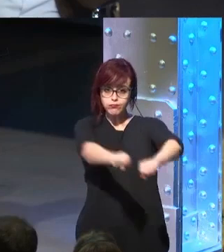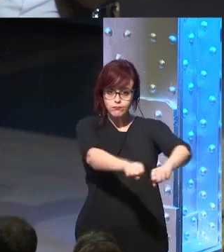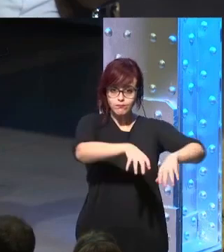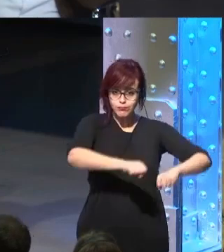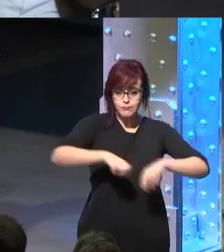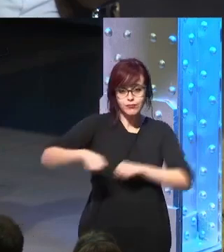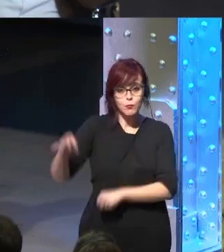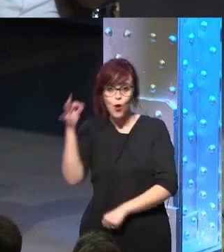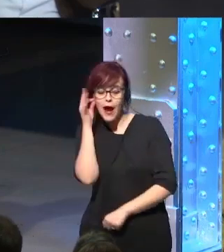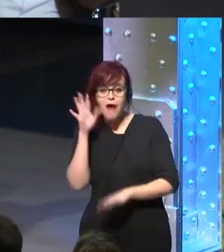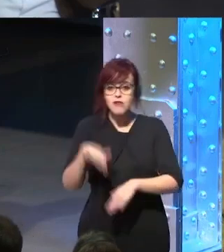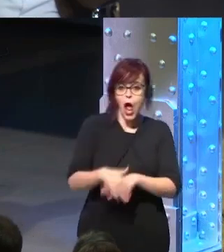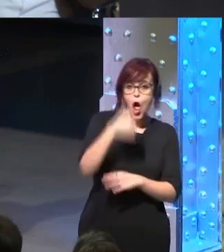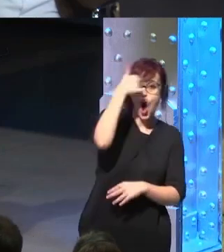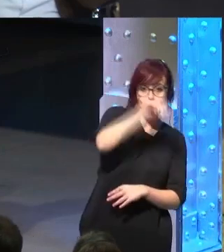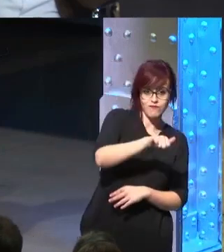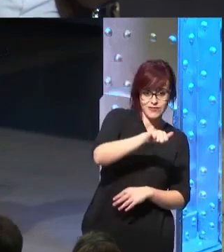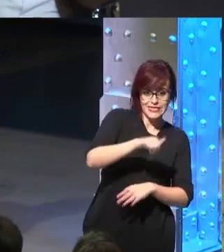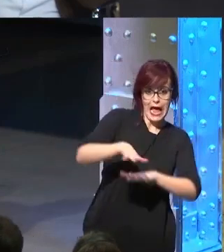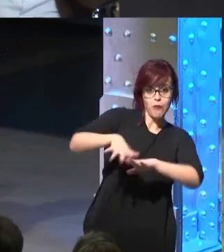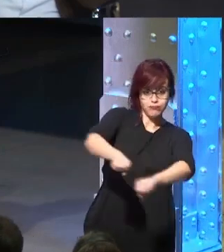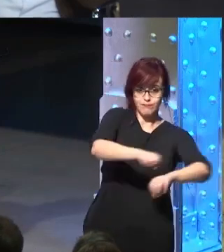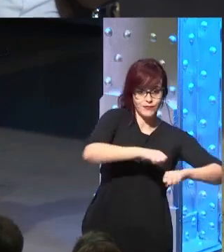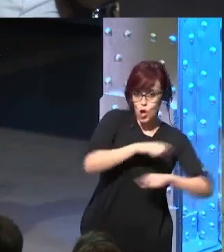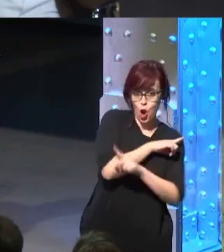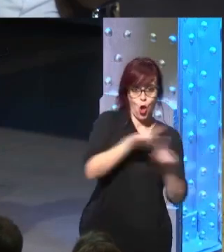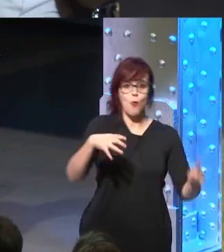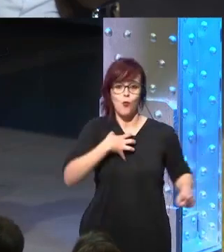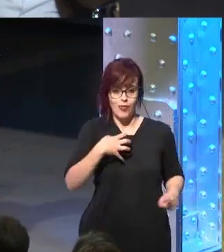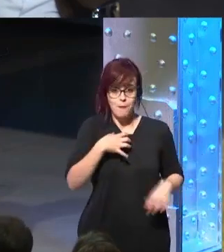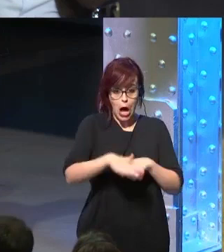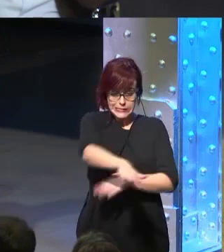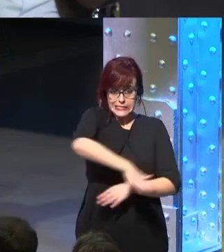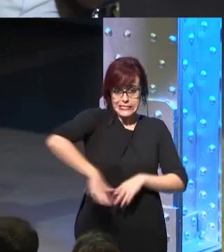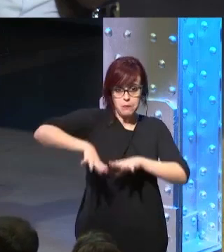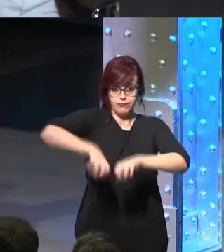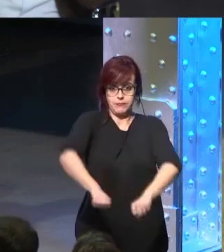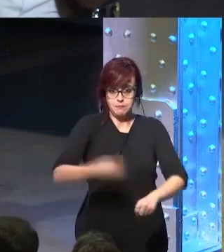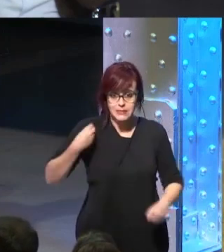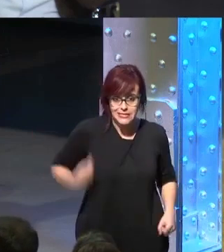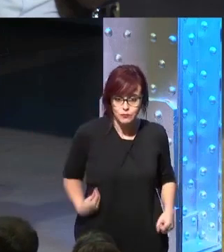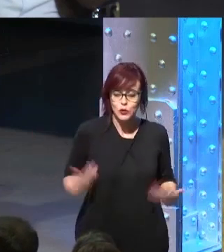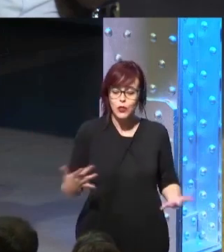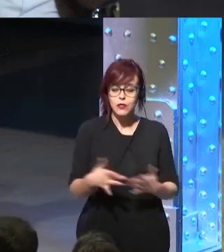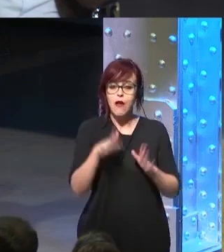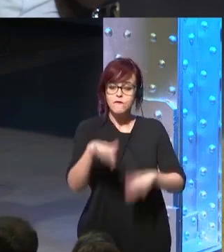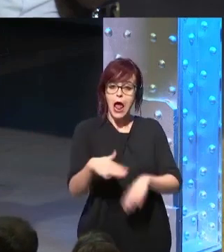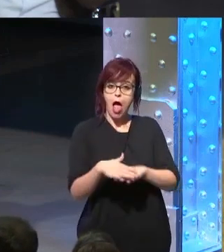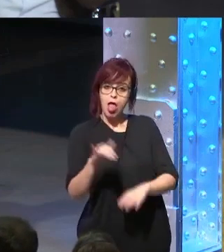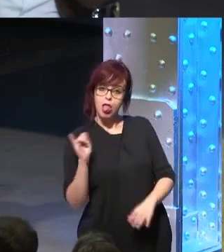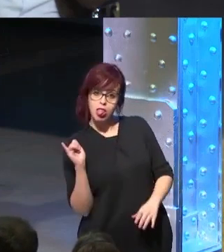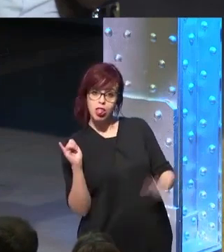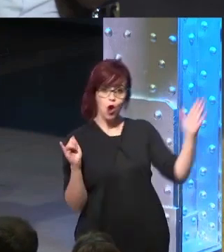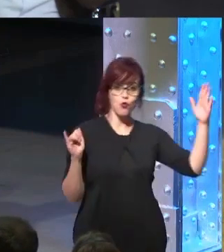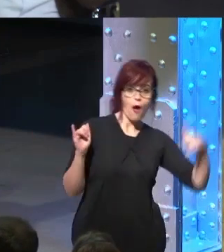Yo creo que lo que tenemos que hacer es reexaminar, revisitar ese sentimiento, esa sensación de si yo